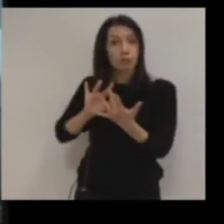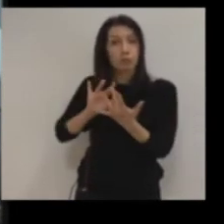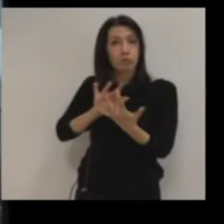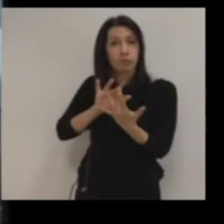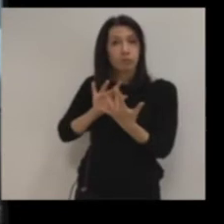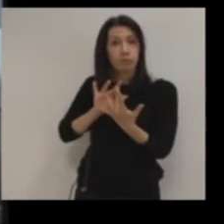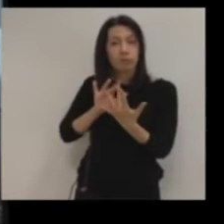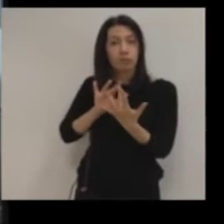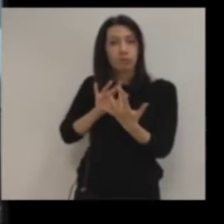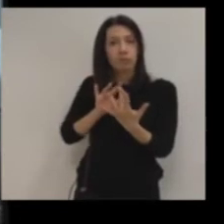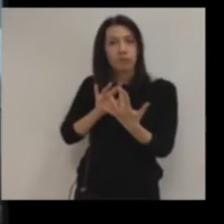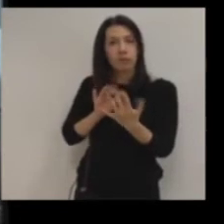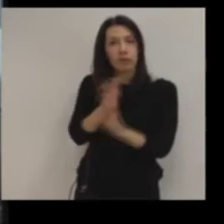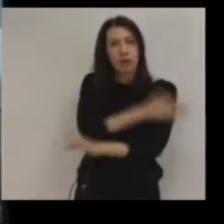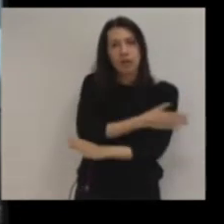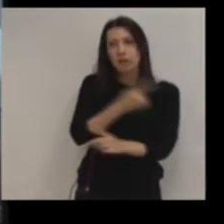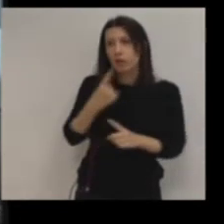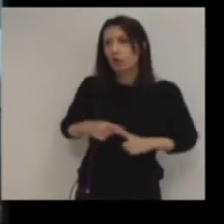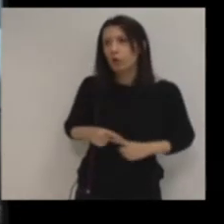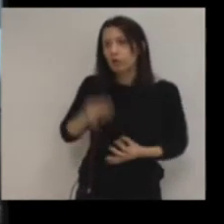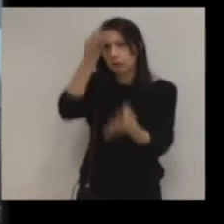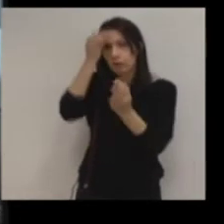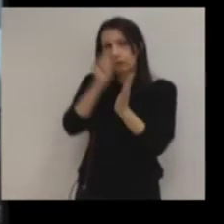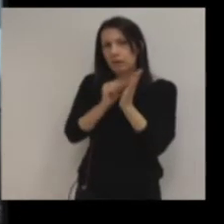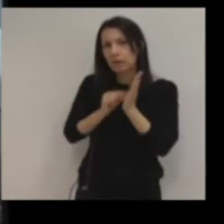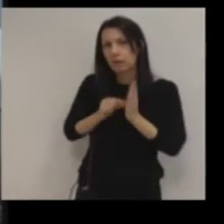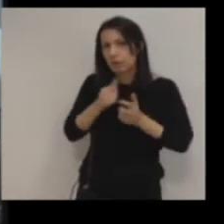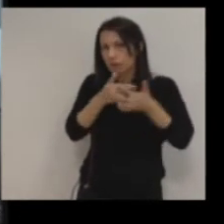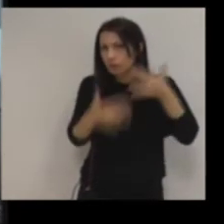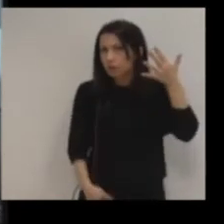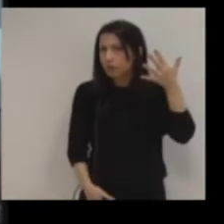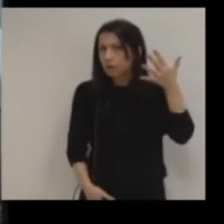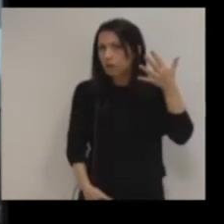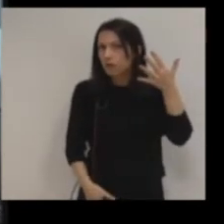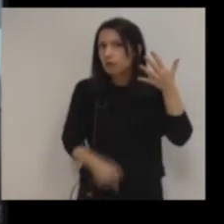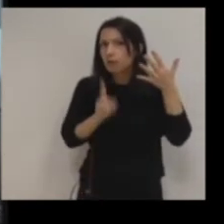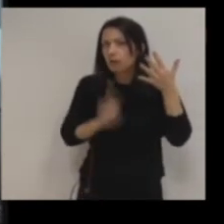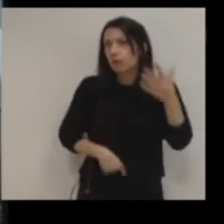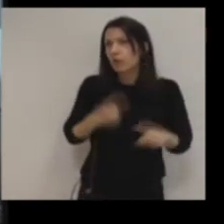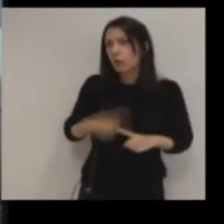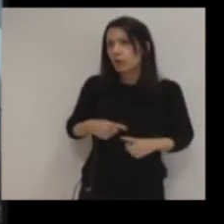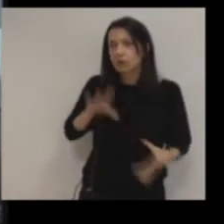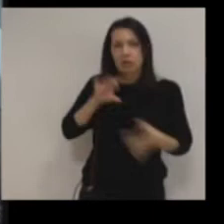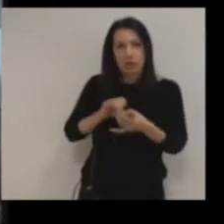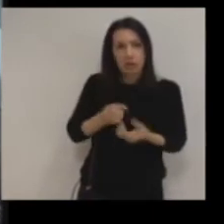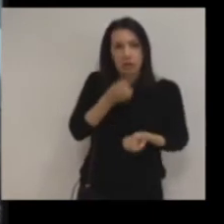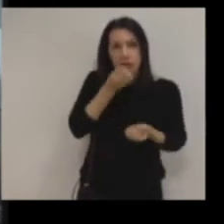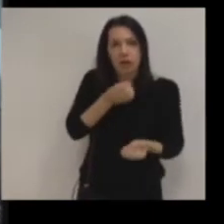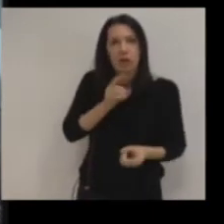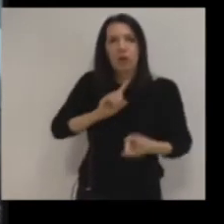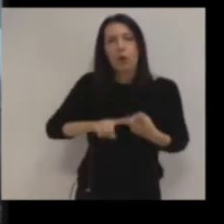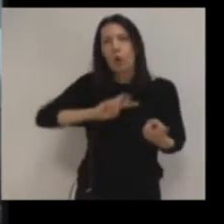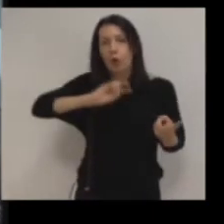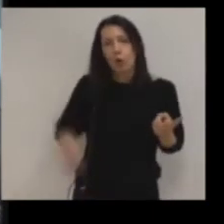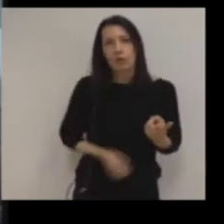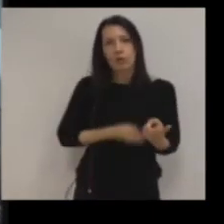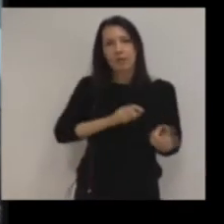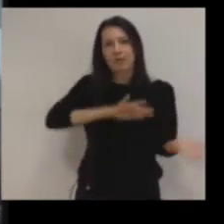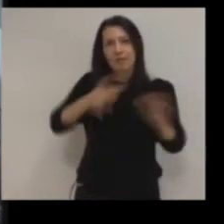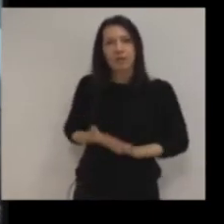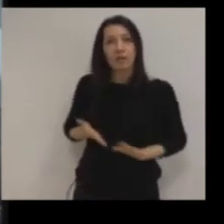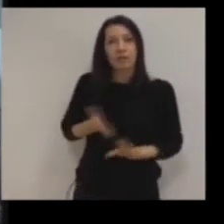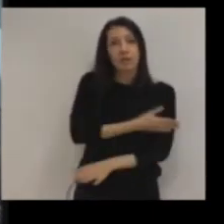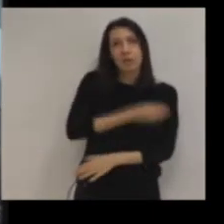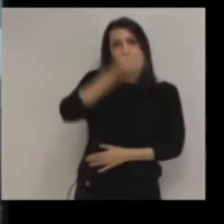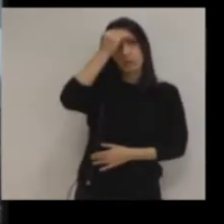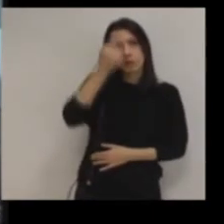administrado tiene una serie de prerrogativas. Esas prerrogativas tienen prerrogativas declarativas, tiene prerrogativas ejecutivas, es decir, que tiene presunción